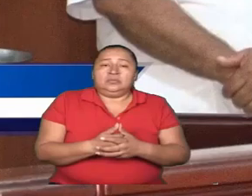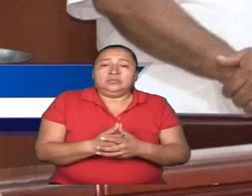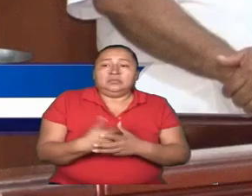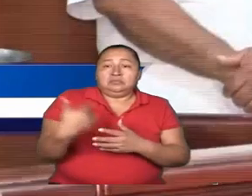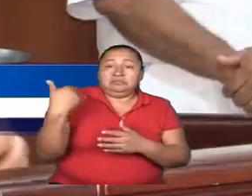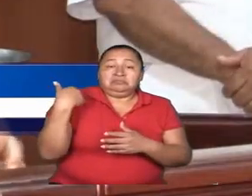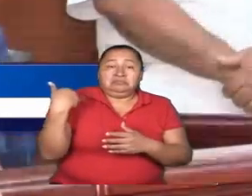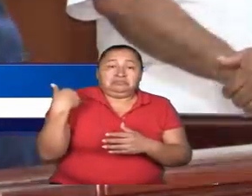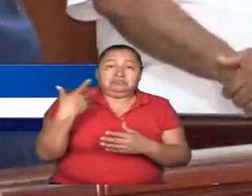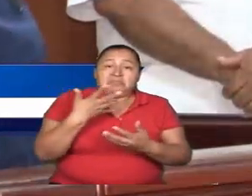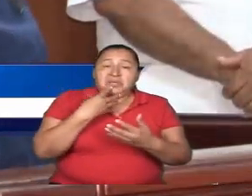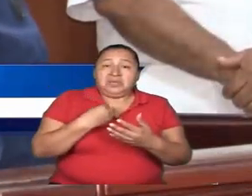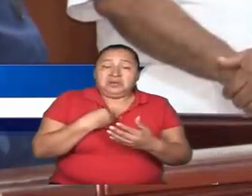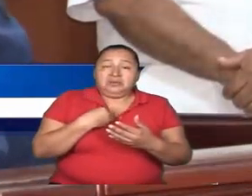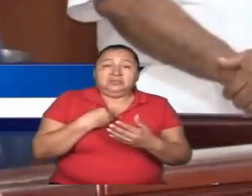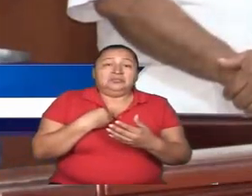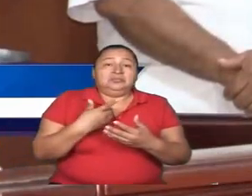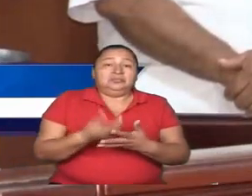me expresaban de que